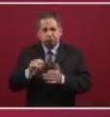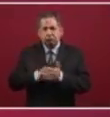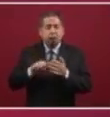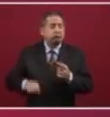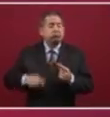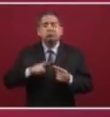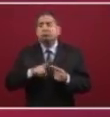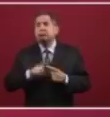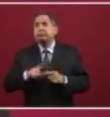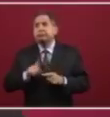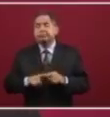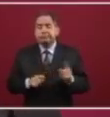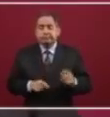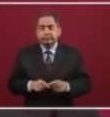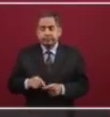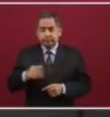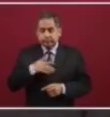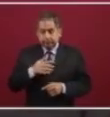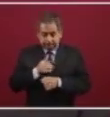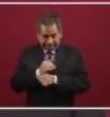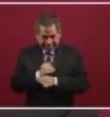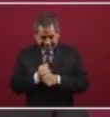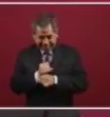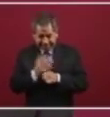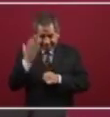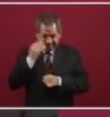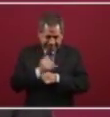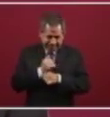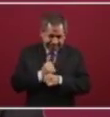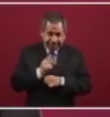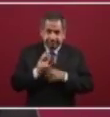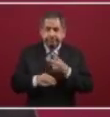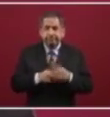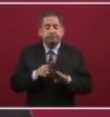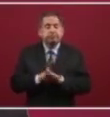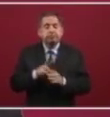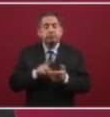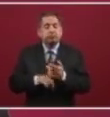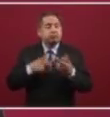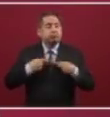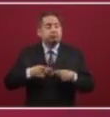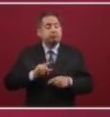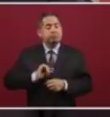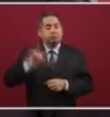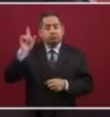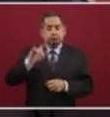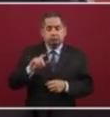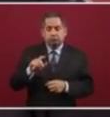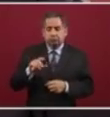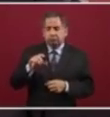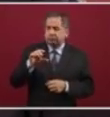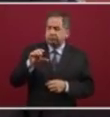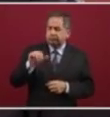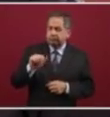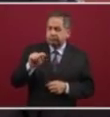ejemplo, me tocó hacer una investigación sobre un revolucionario, Catarino